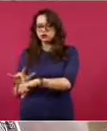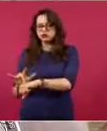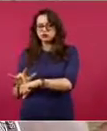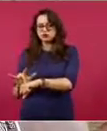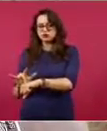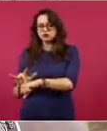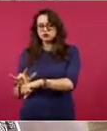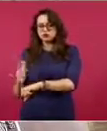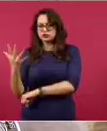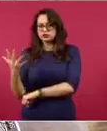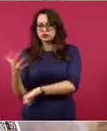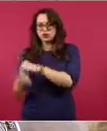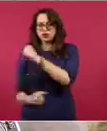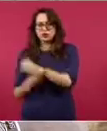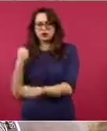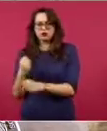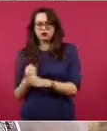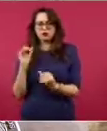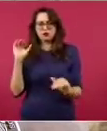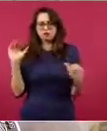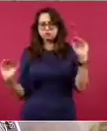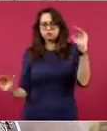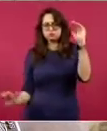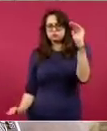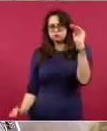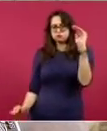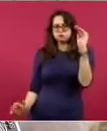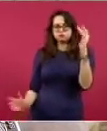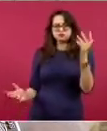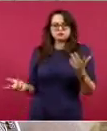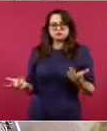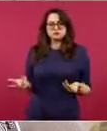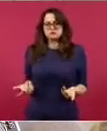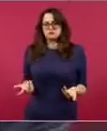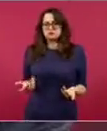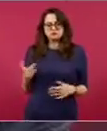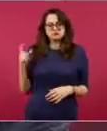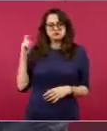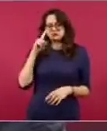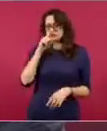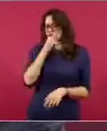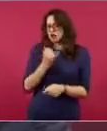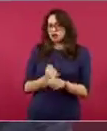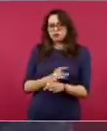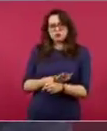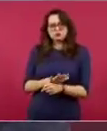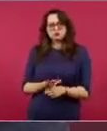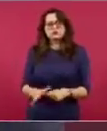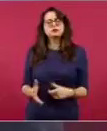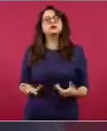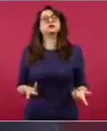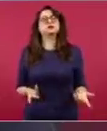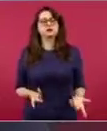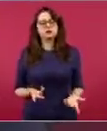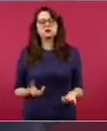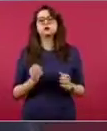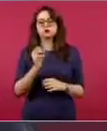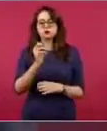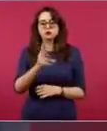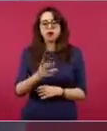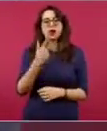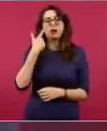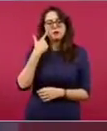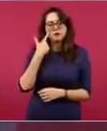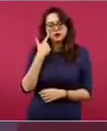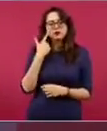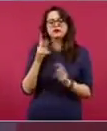para la concesión de agua. ¿Qué se hizo en esas negociaciones o en esas conversaciones? Bueno, pues se acordó que en